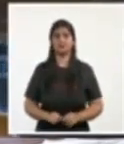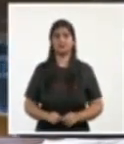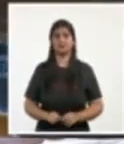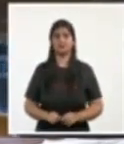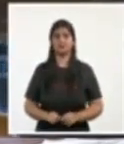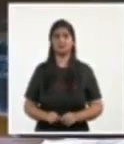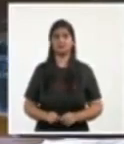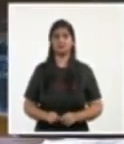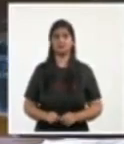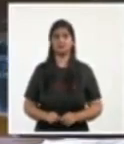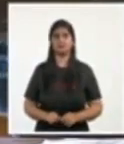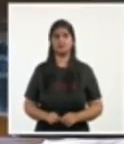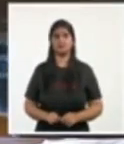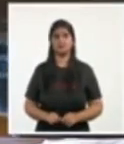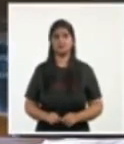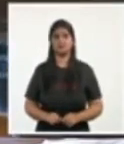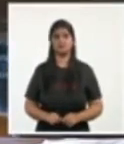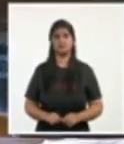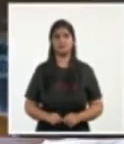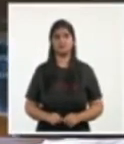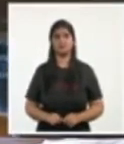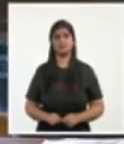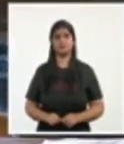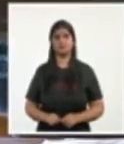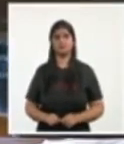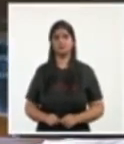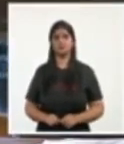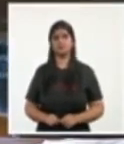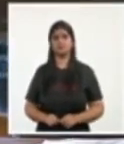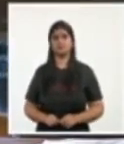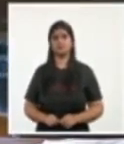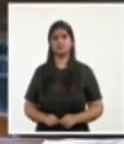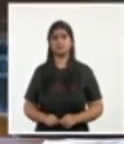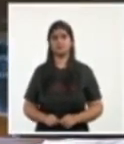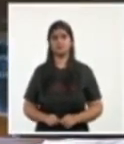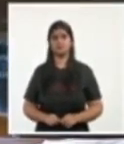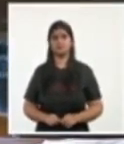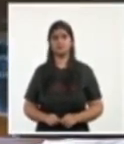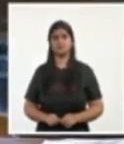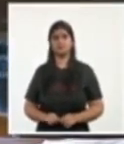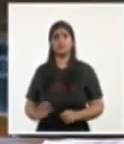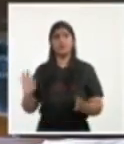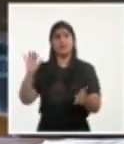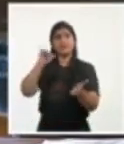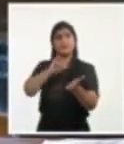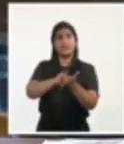de la epidemia en el país, por una persona se enfermaban 2.